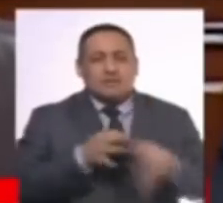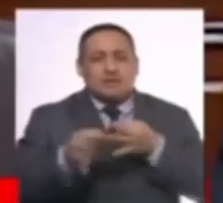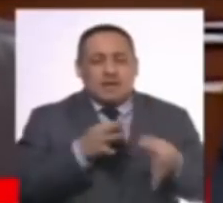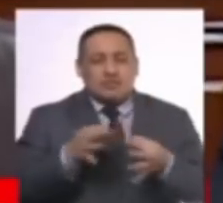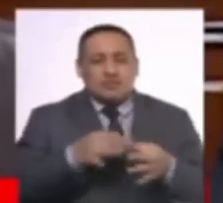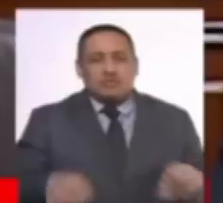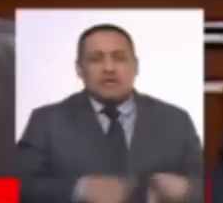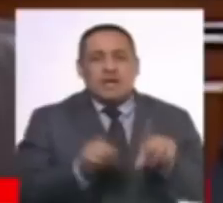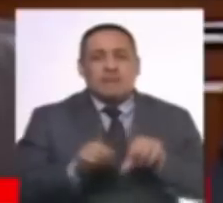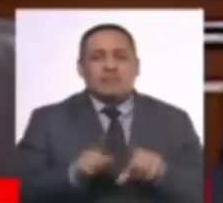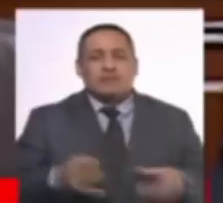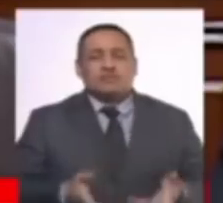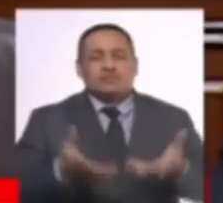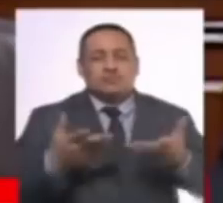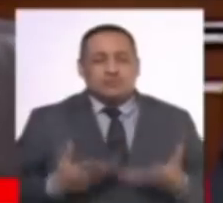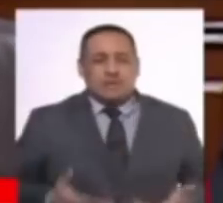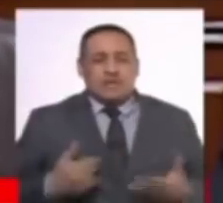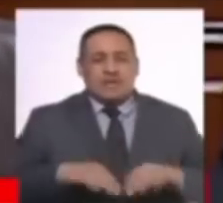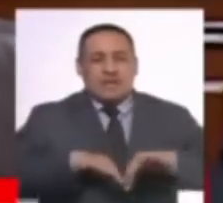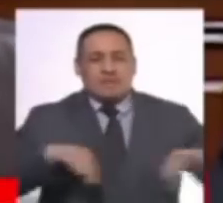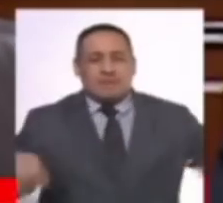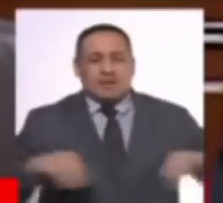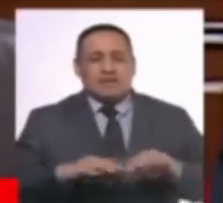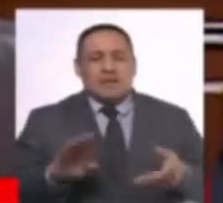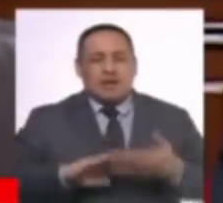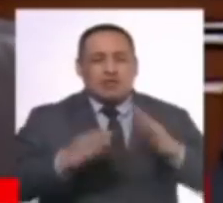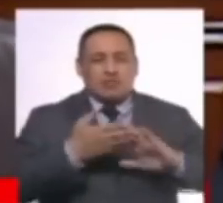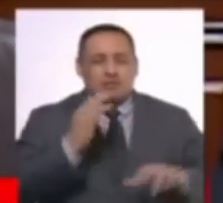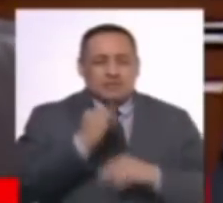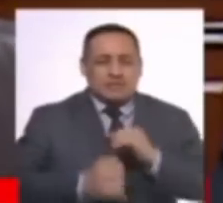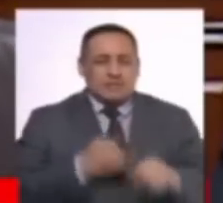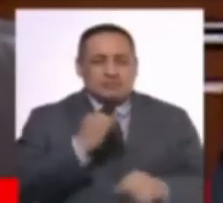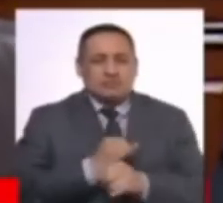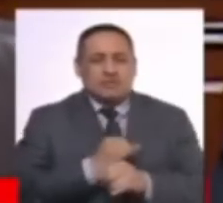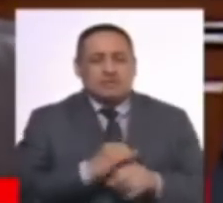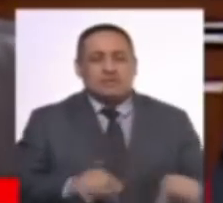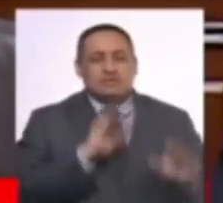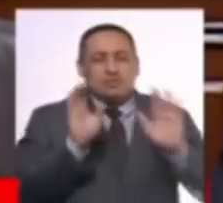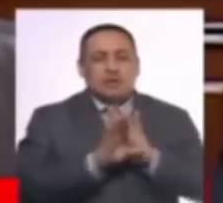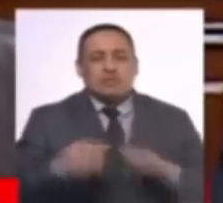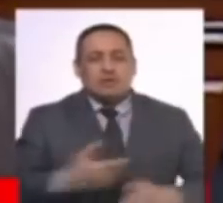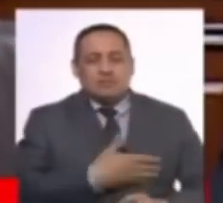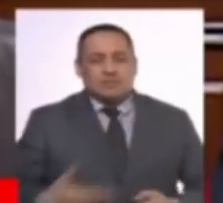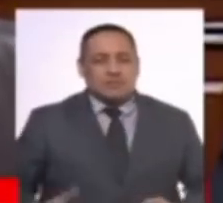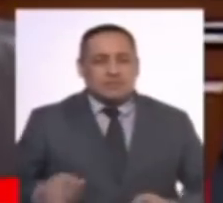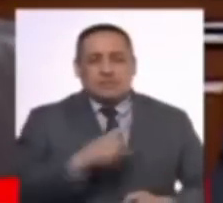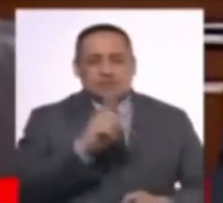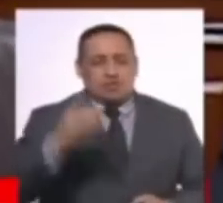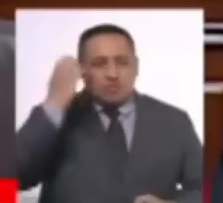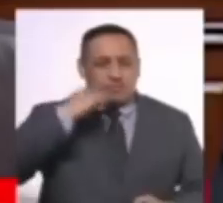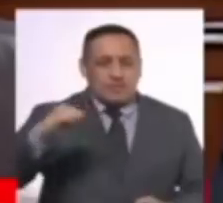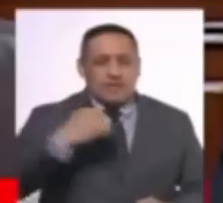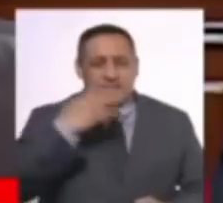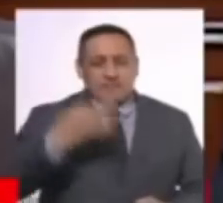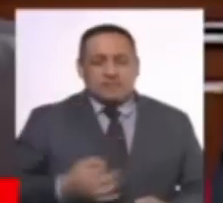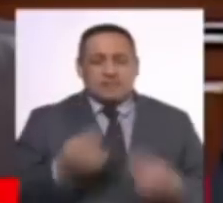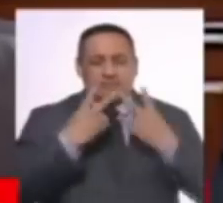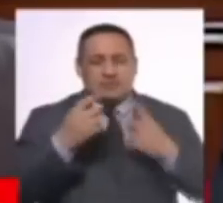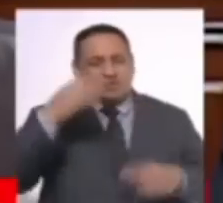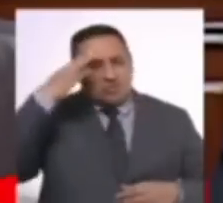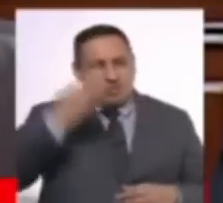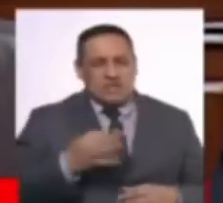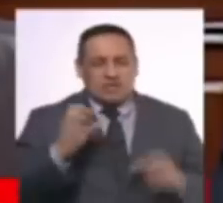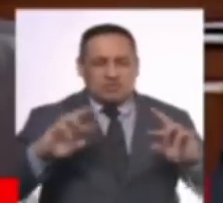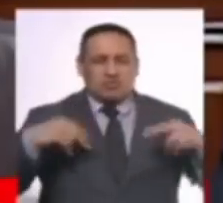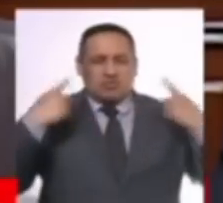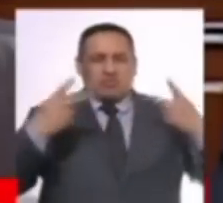congresista, nos aislaría de la comunidad internacional si es que el presidente no viaja, realmente me parece una